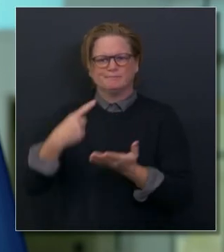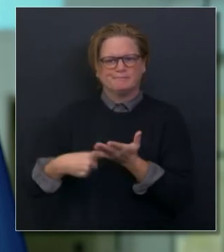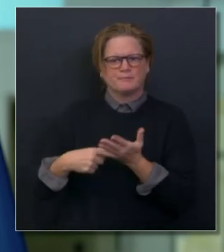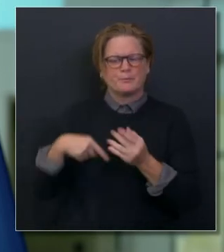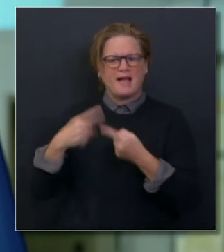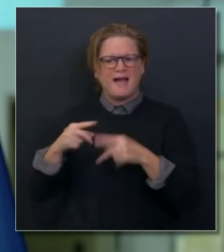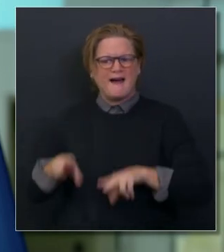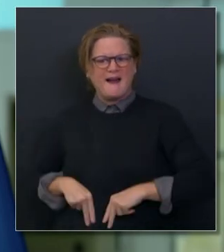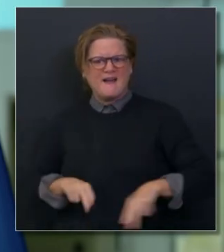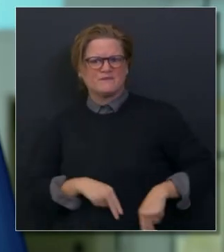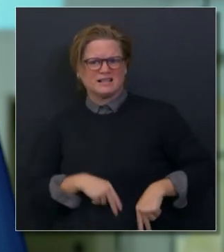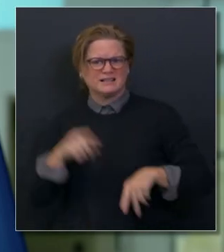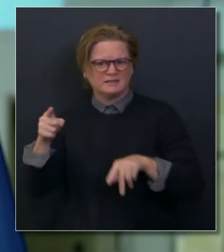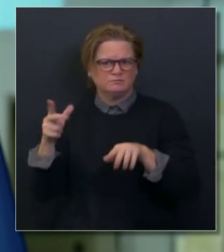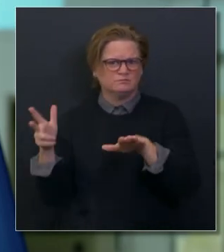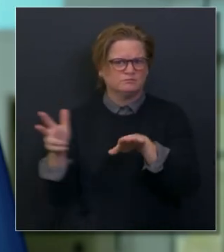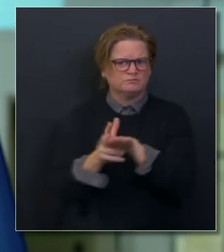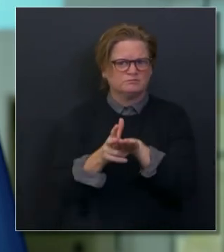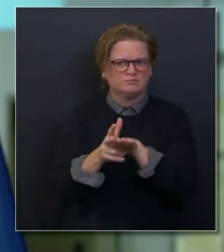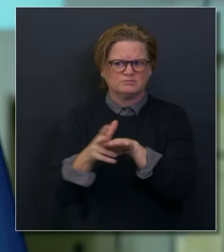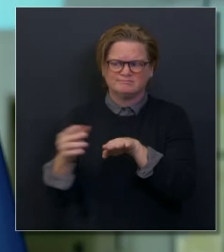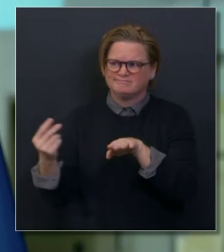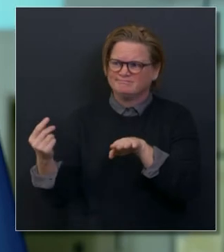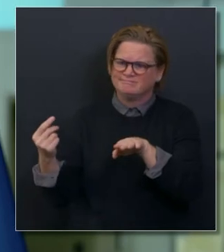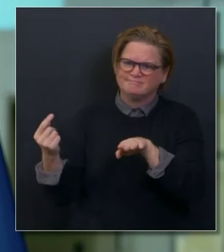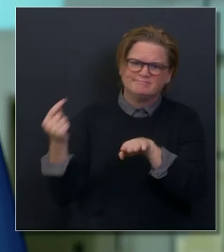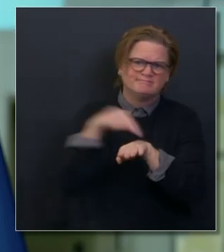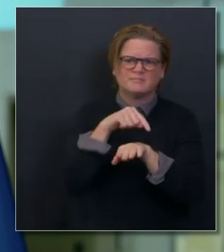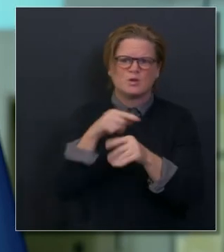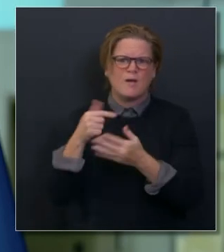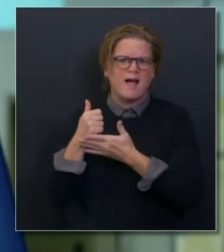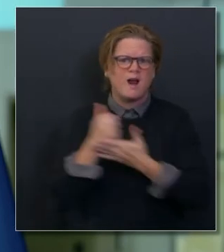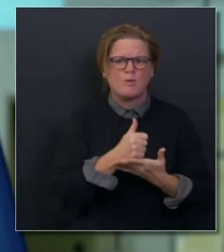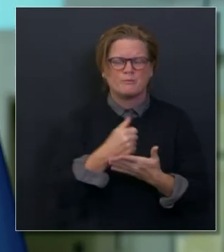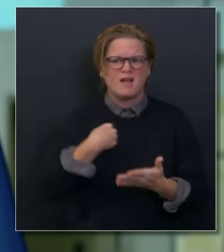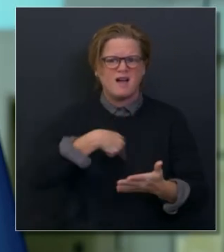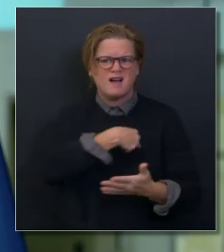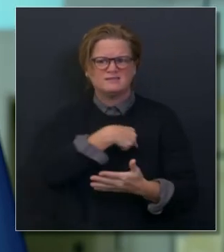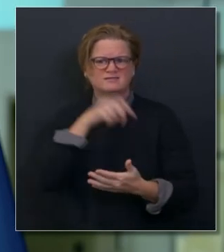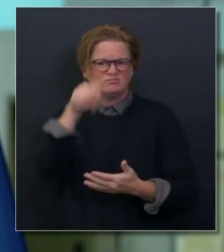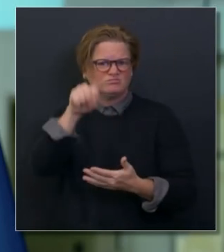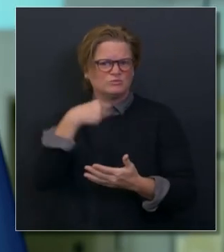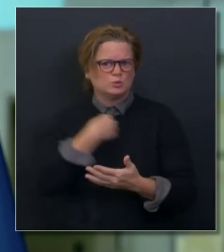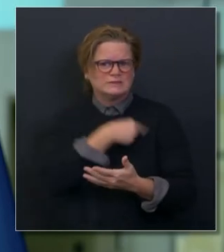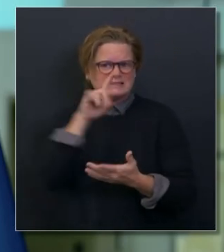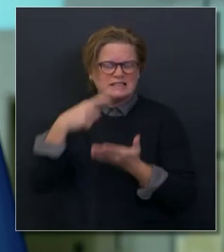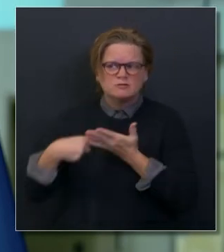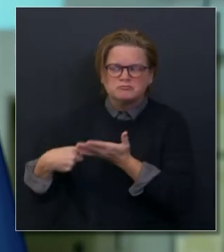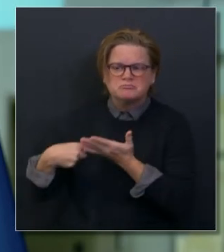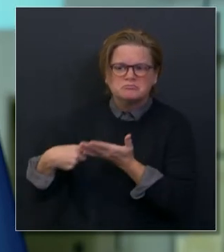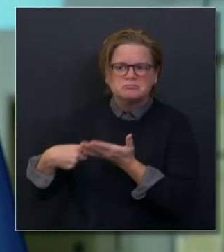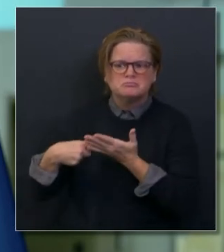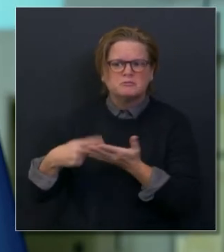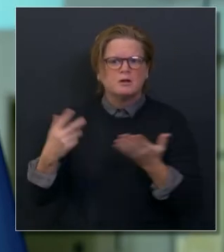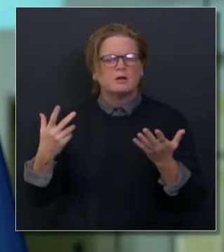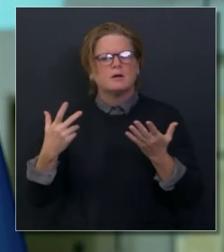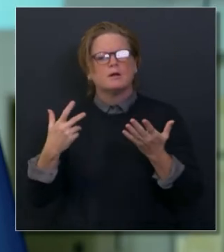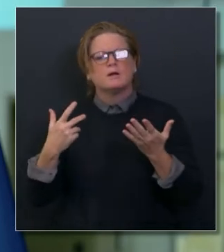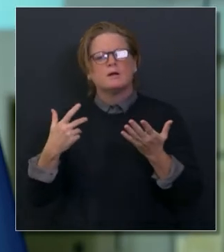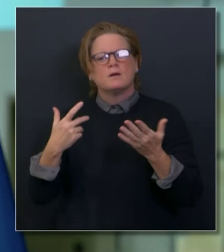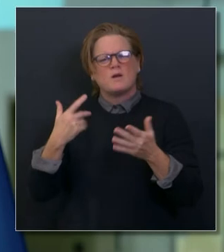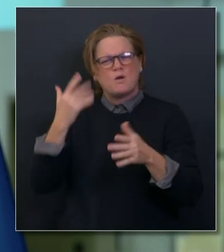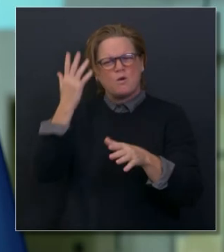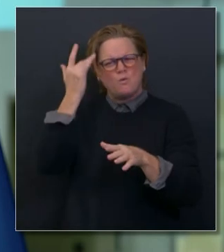buque. Algo interesante, uno de los recursos más considerables no son las camas, como